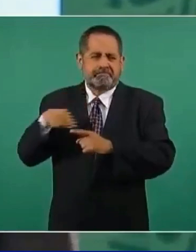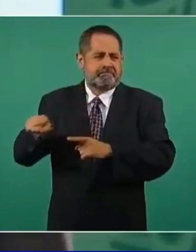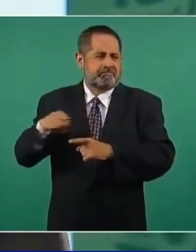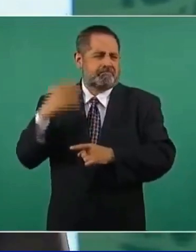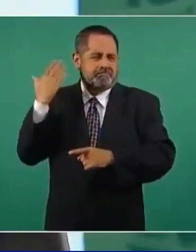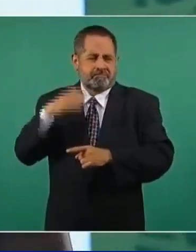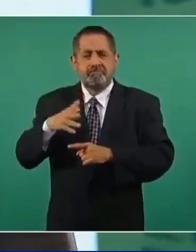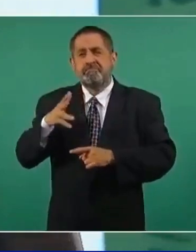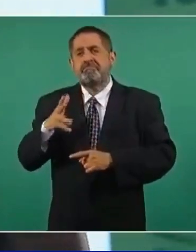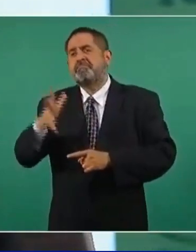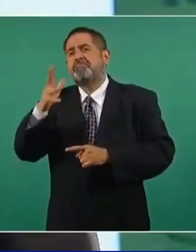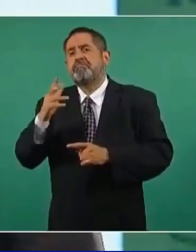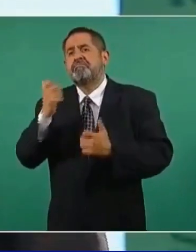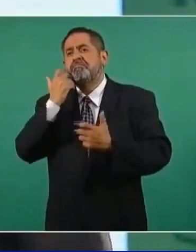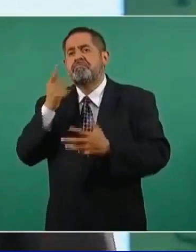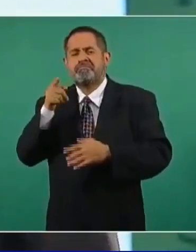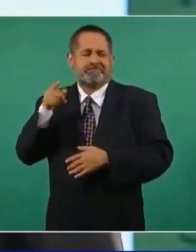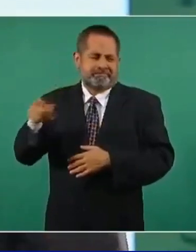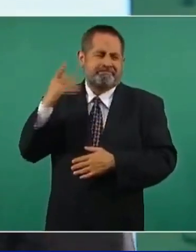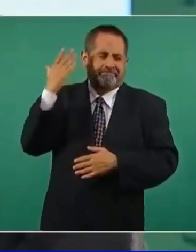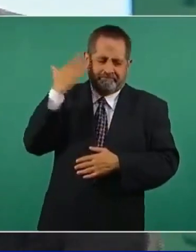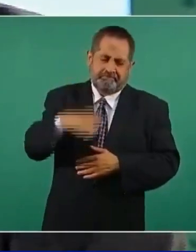decidir sobre su destino.